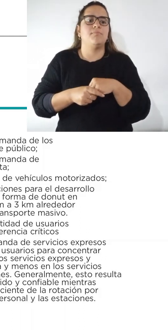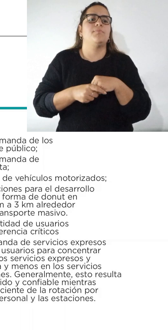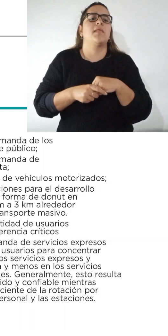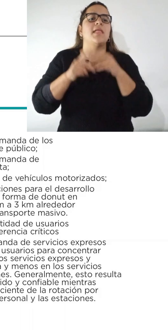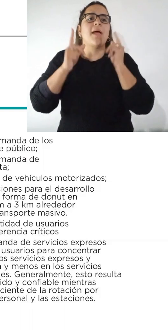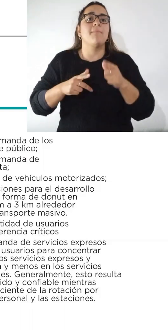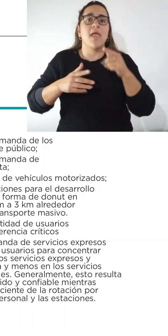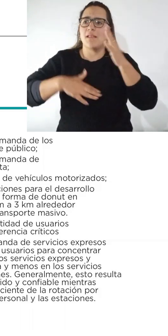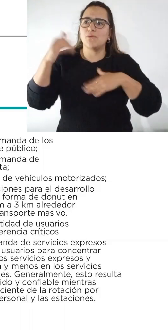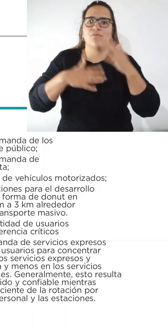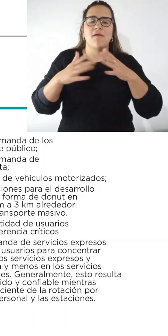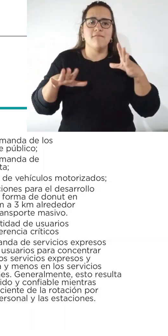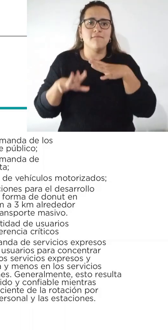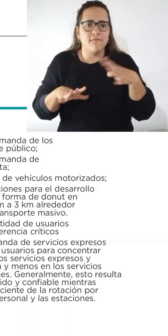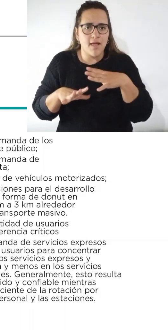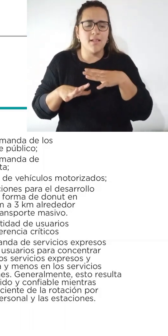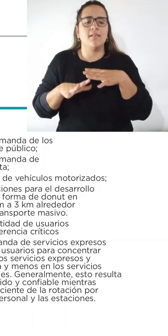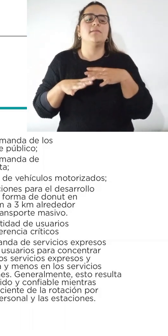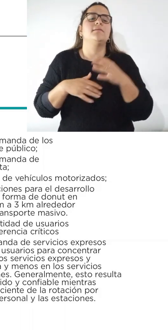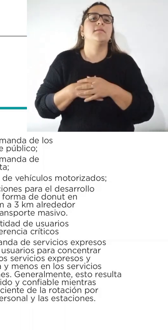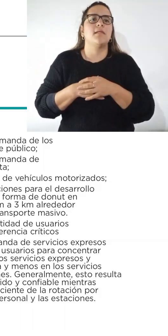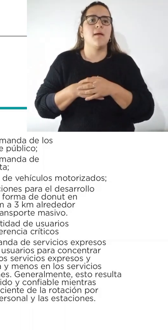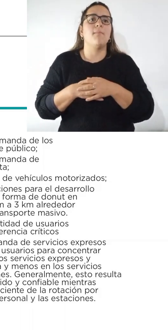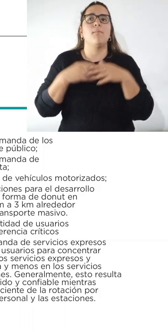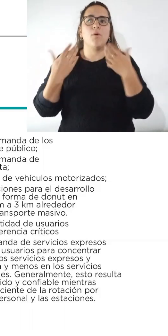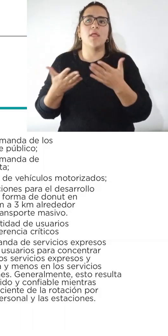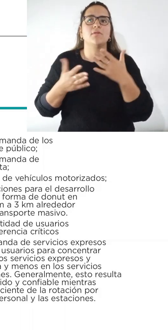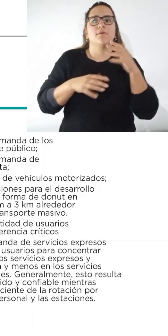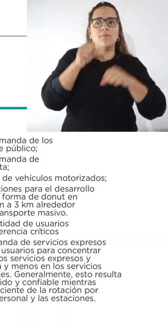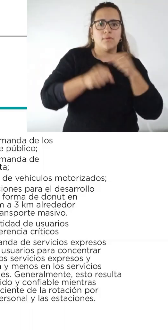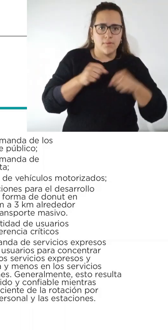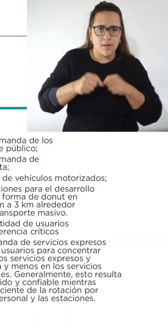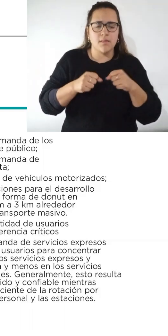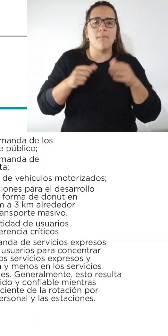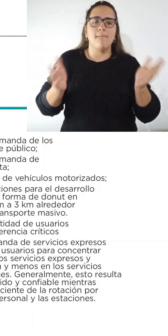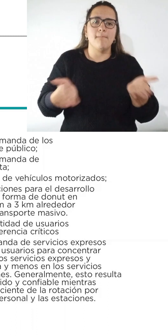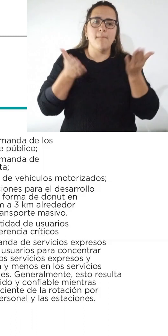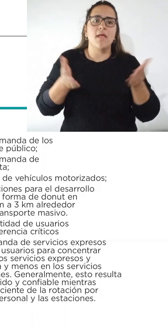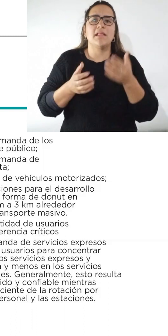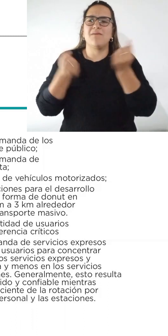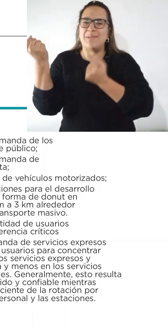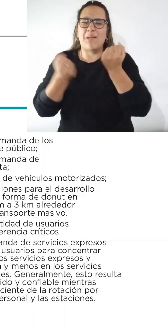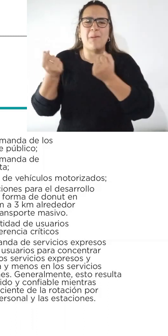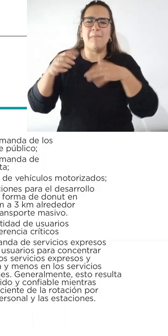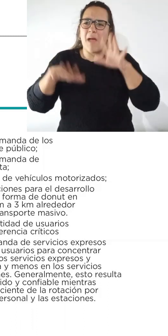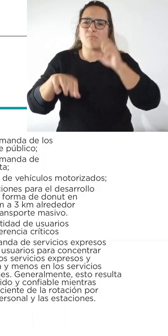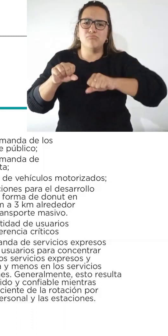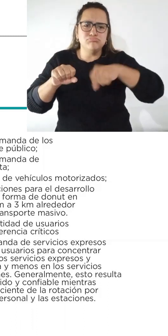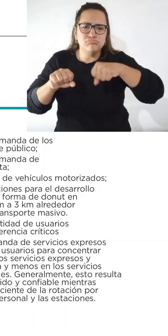demanda de infraestructura ciclista por el mismo uso aumentado de la bicicleta, la reducción en el uso de